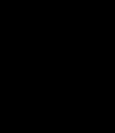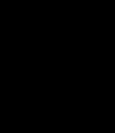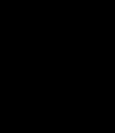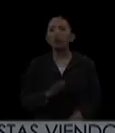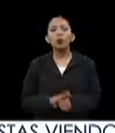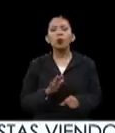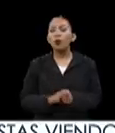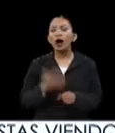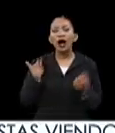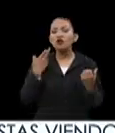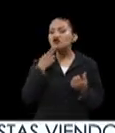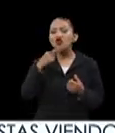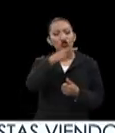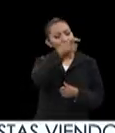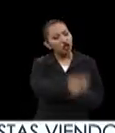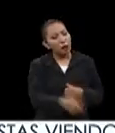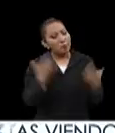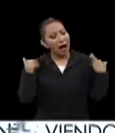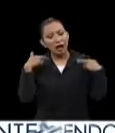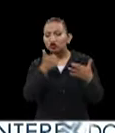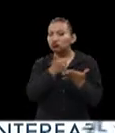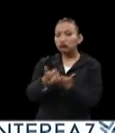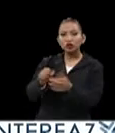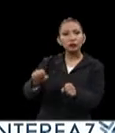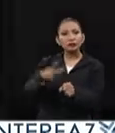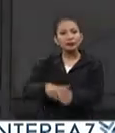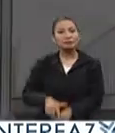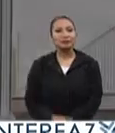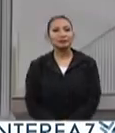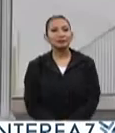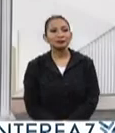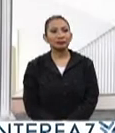¿Cuál es la función social del maestro?